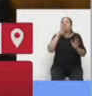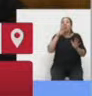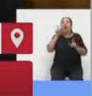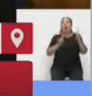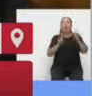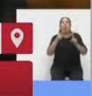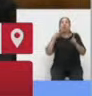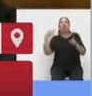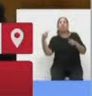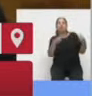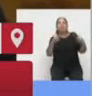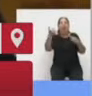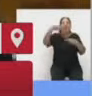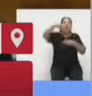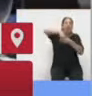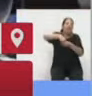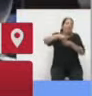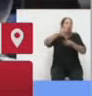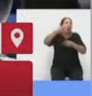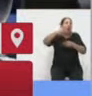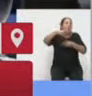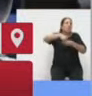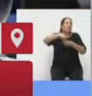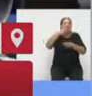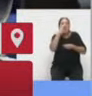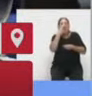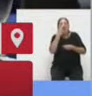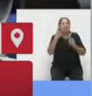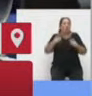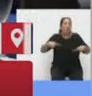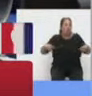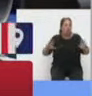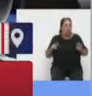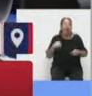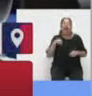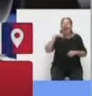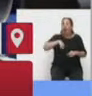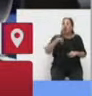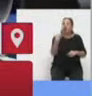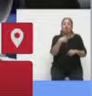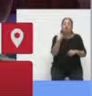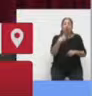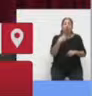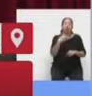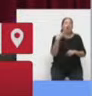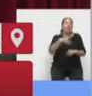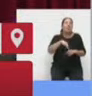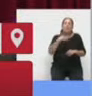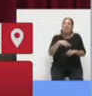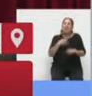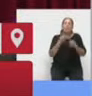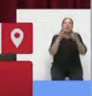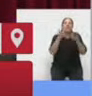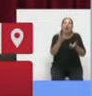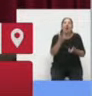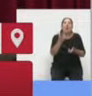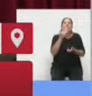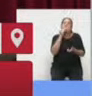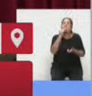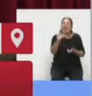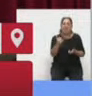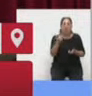emitir las importaciones que han quedado pendientes de pago, que son muchas, 30 mil millones de dólares,